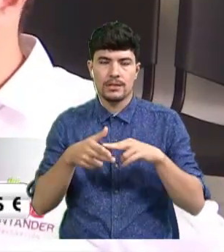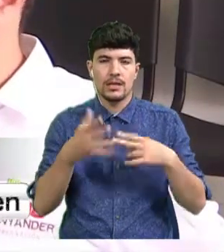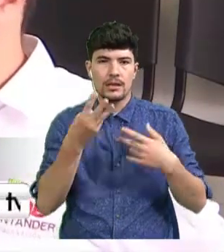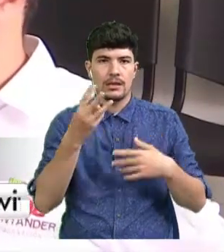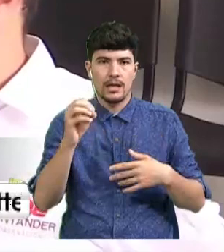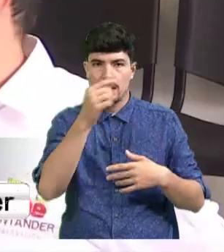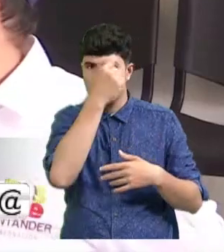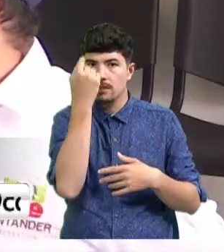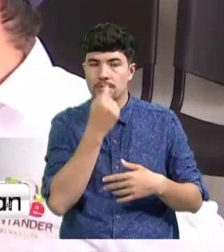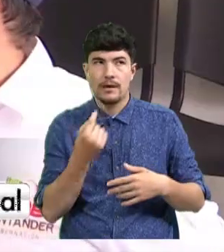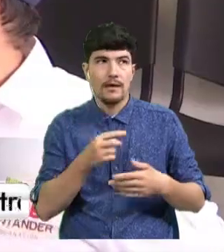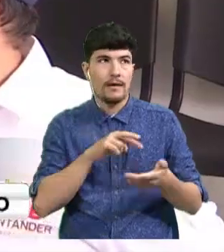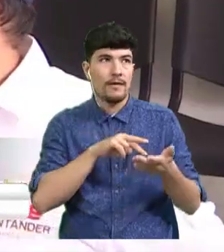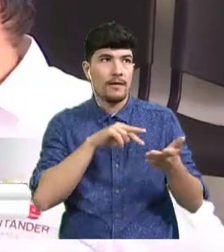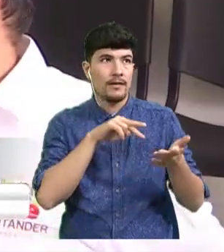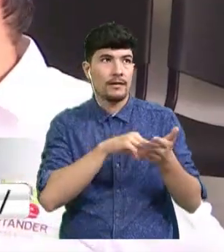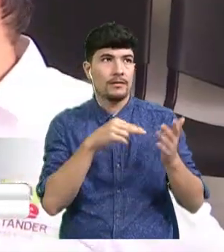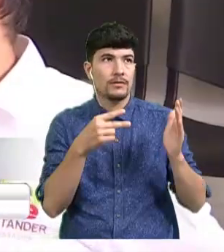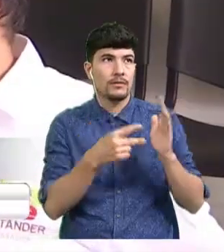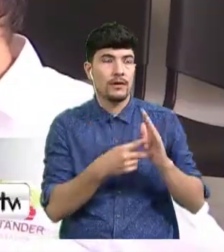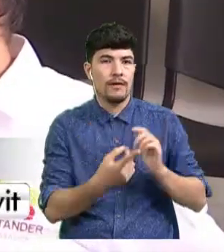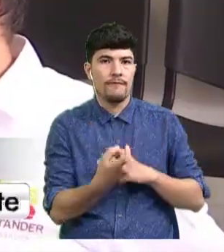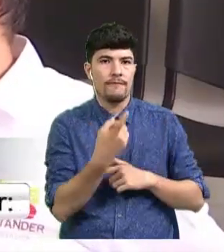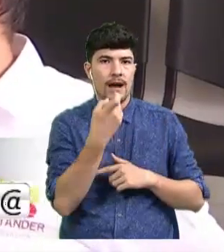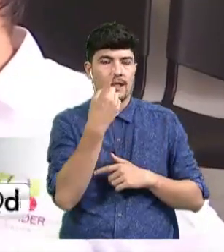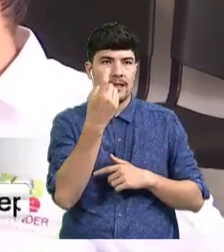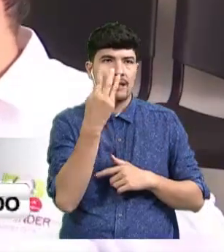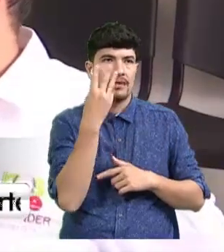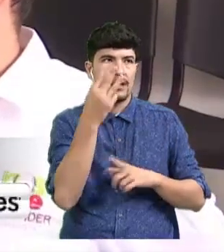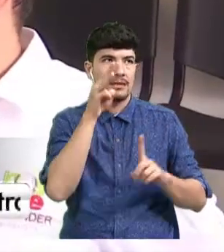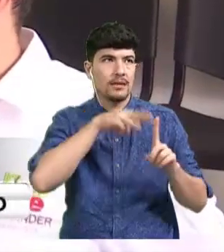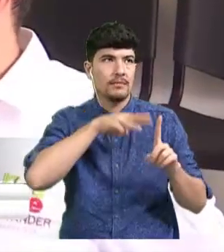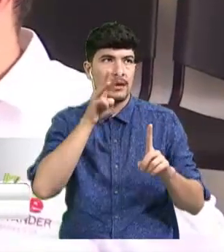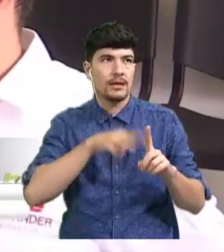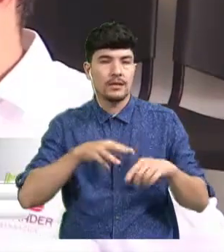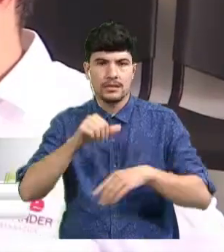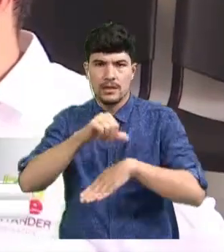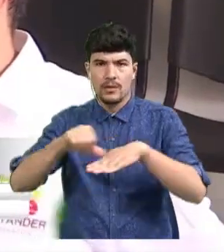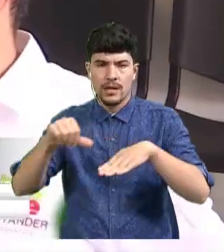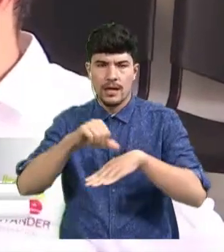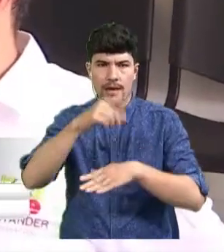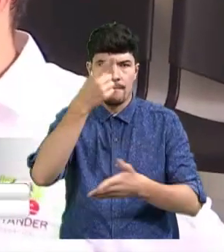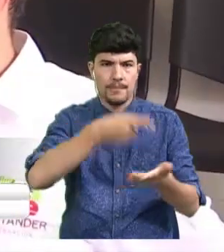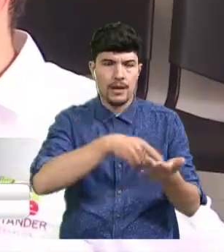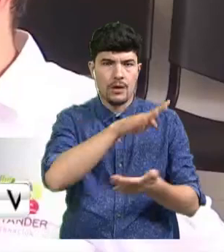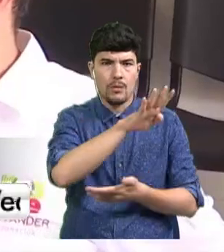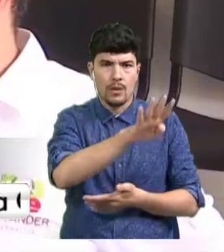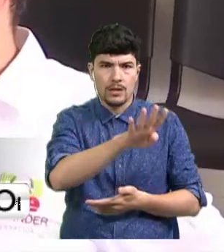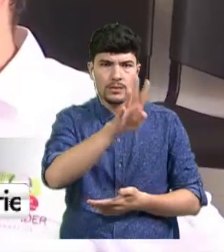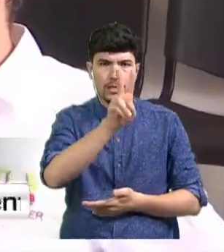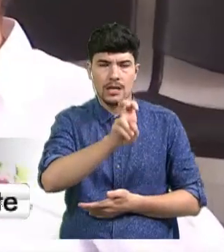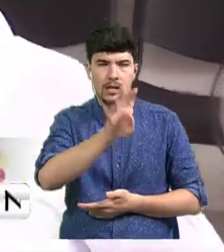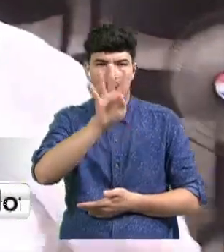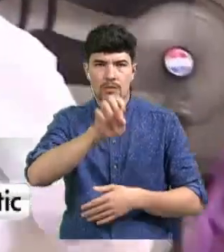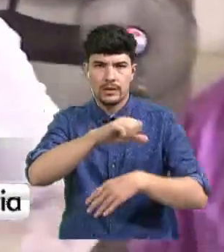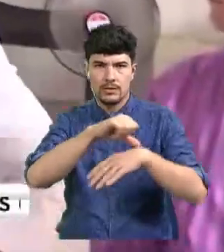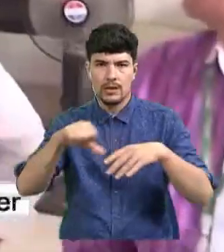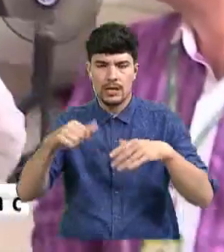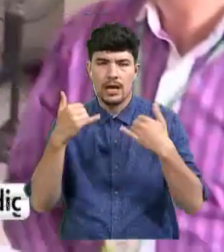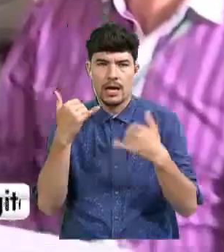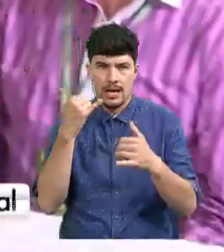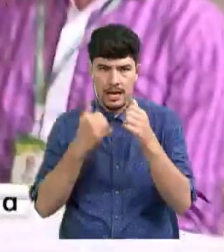de septiembre, nos falta el último trimestre. Cirugía, hicimos 1.479 cirugías